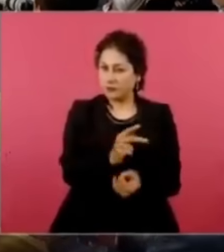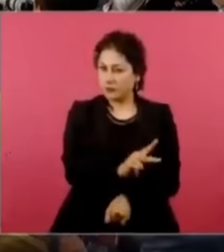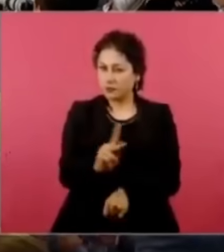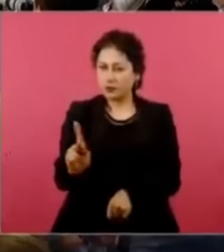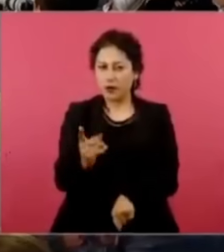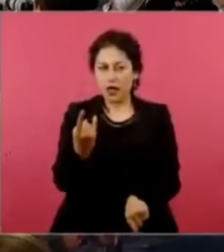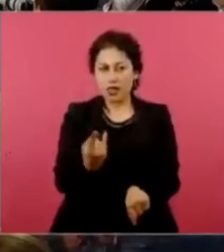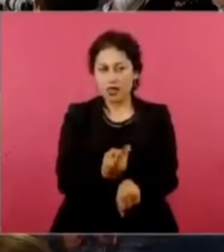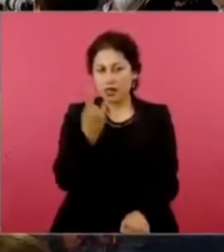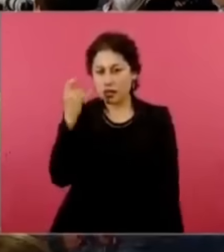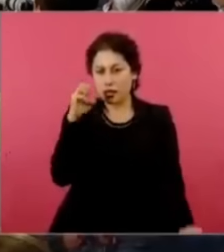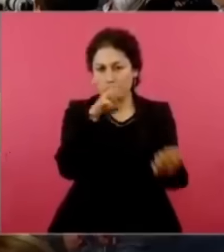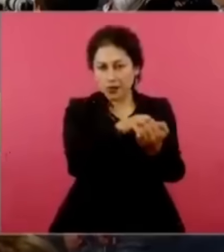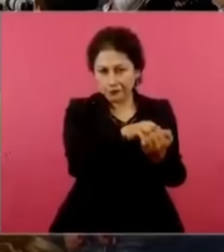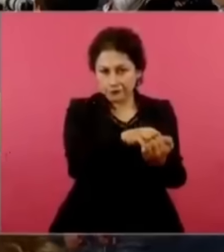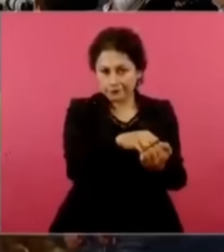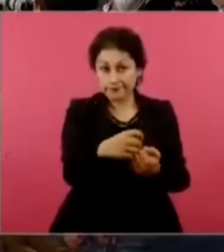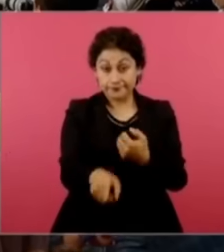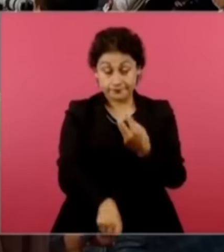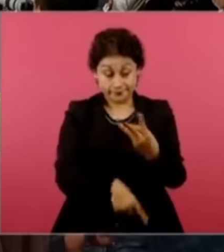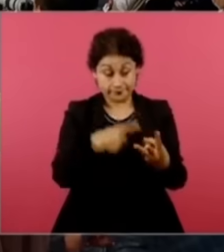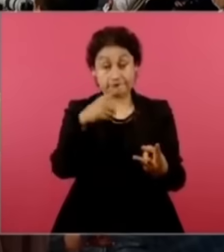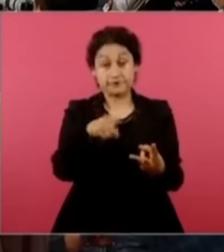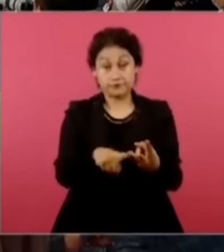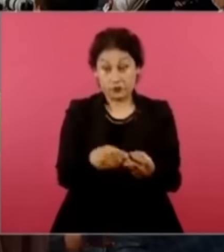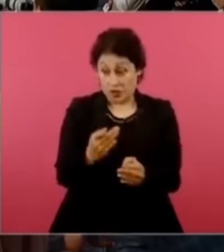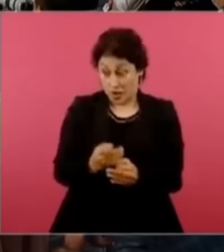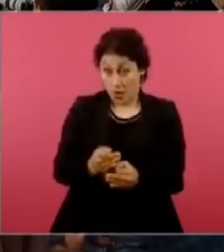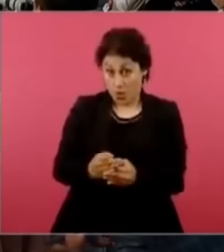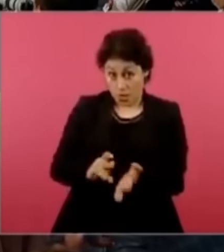vender otra